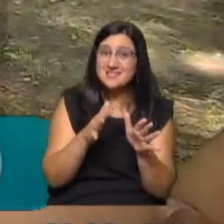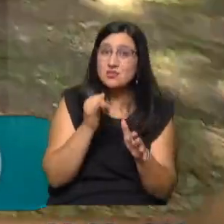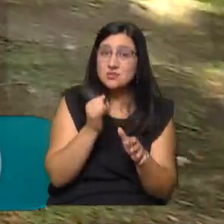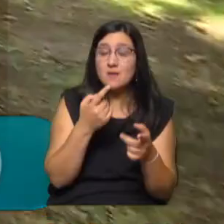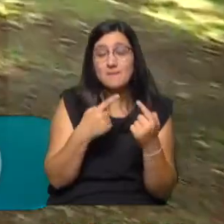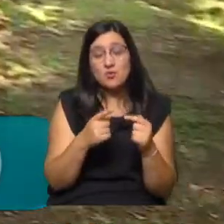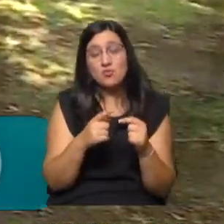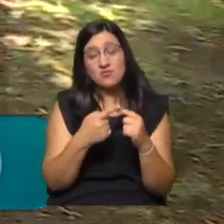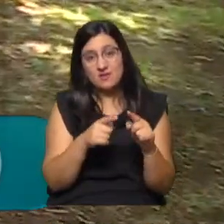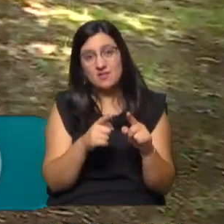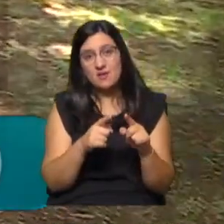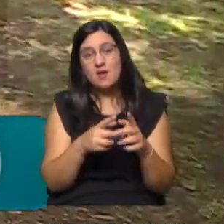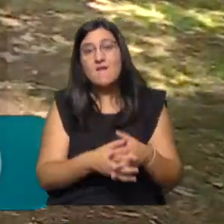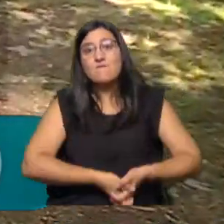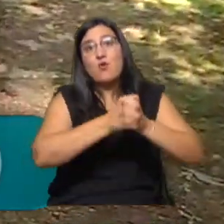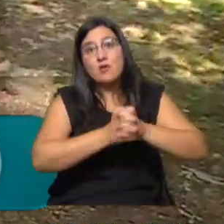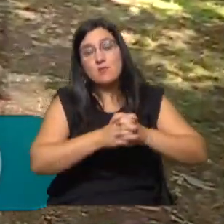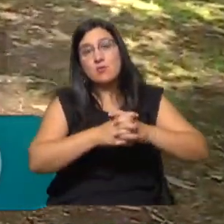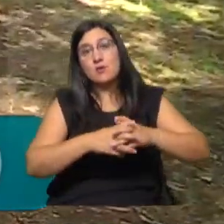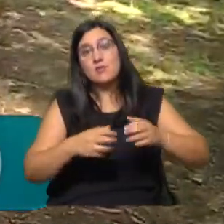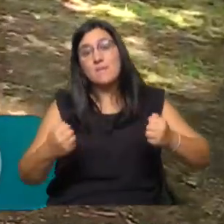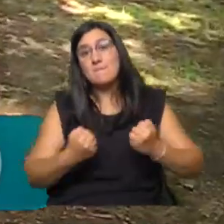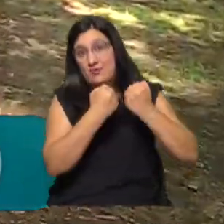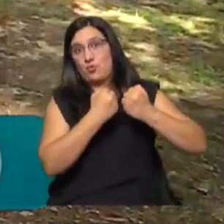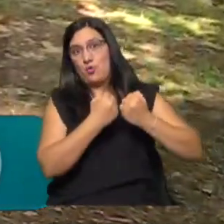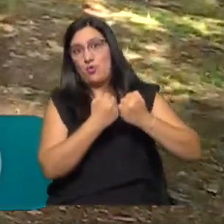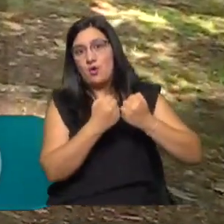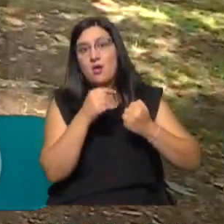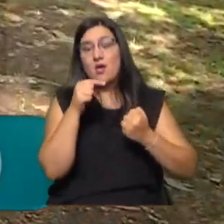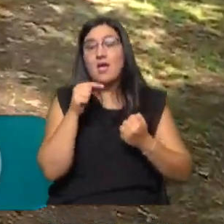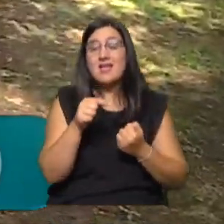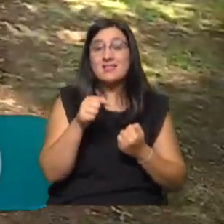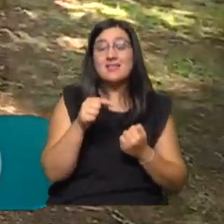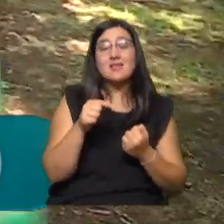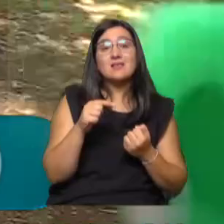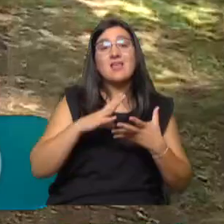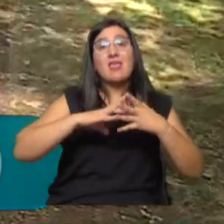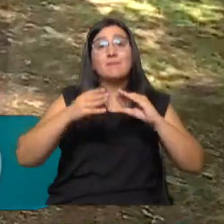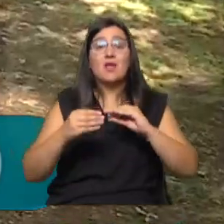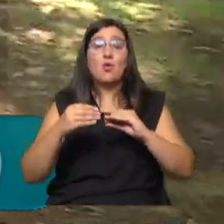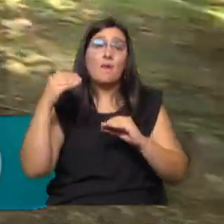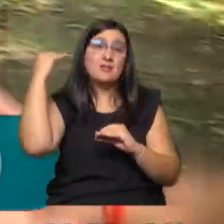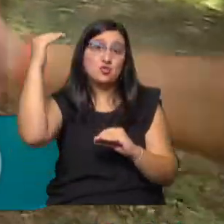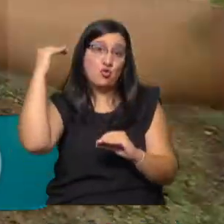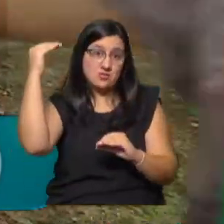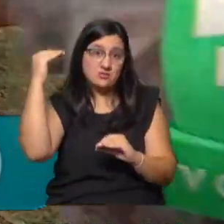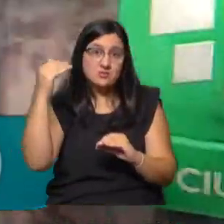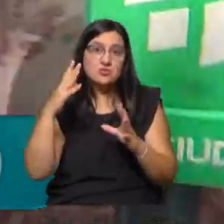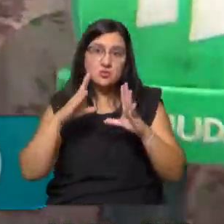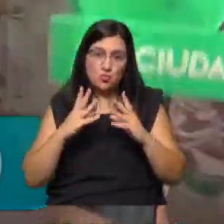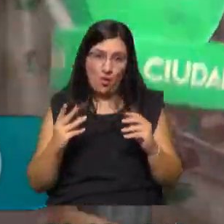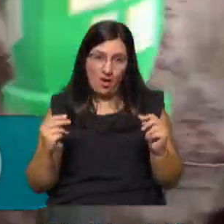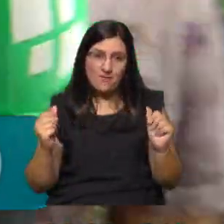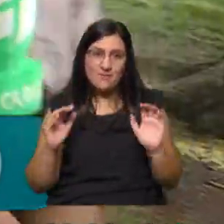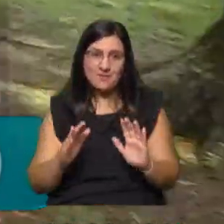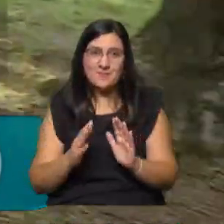deporte de impacto. Y este es de bajo impacto, el Newcom. Qué bueno, Fito, bueno, aparte aplicando todo